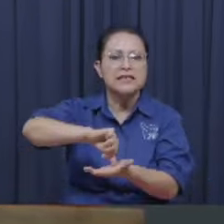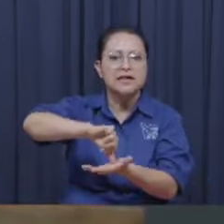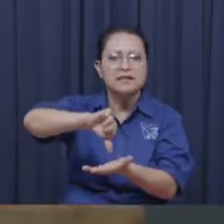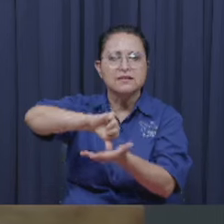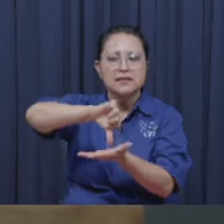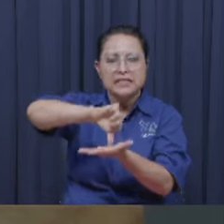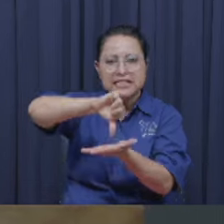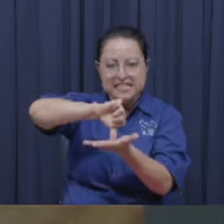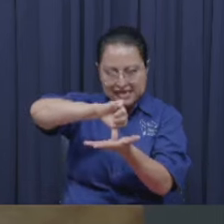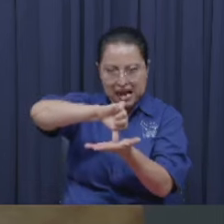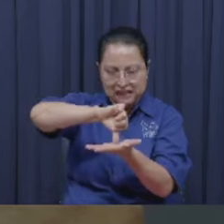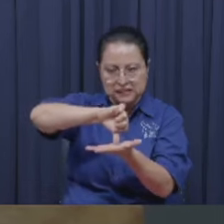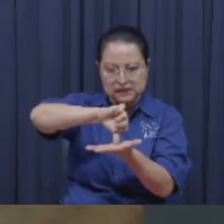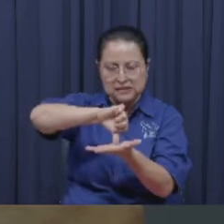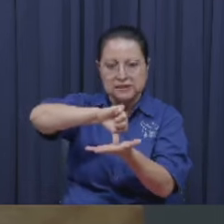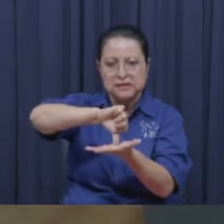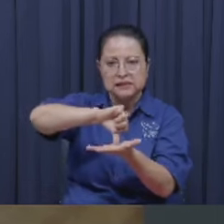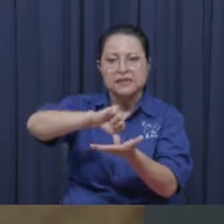Israel,